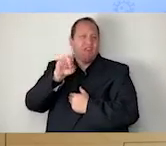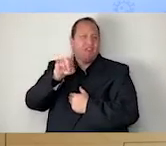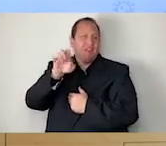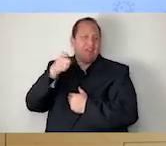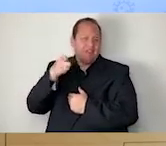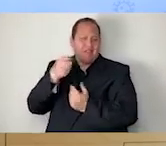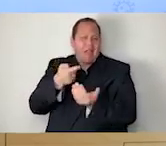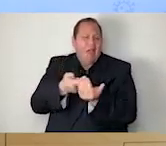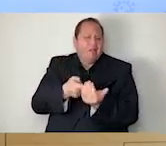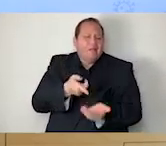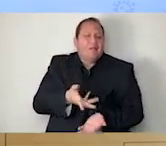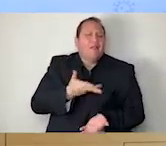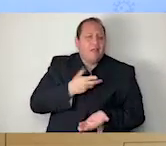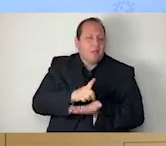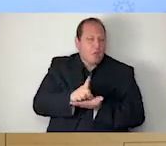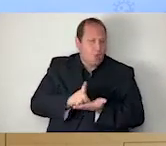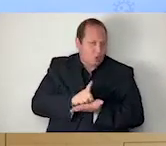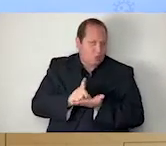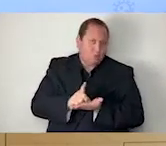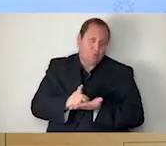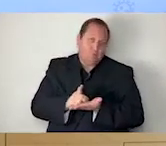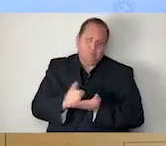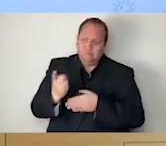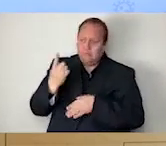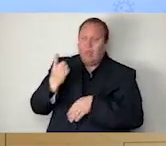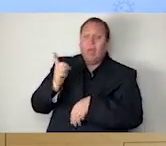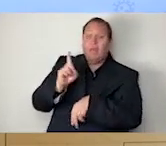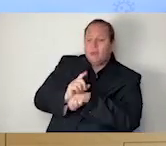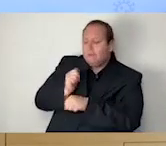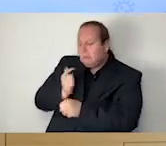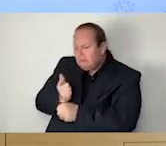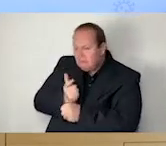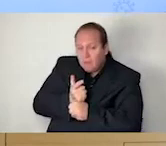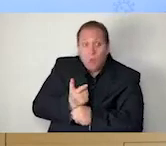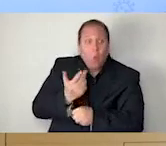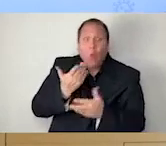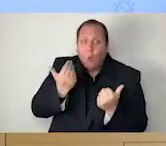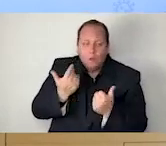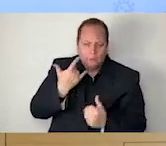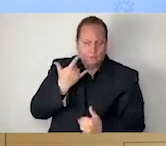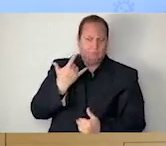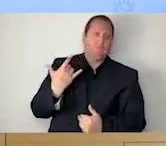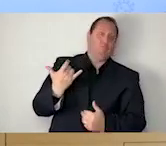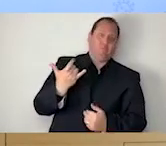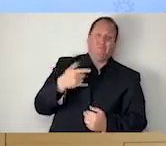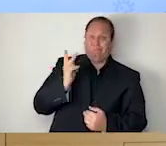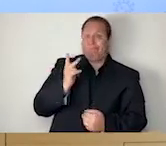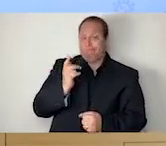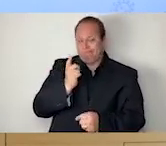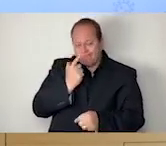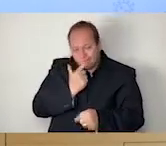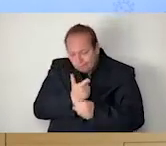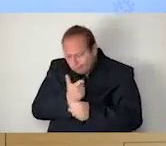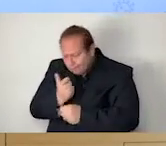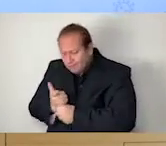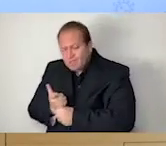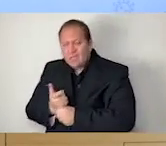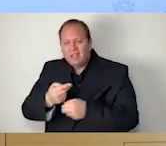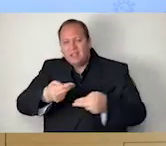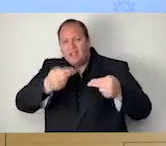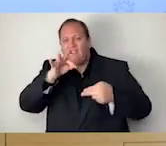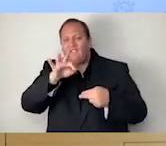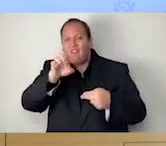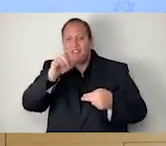de fedex es raro el día que no encontramos tráfico de drogas en esta empresa